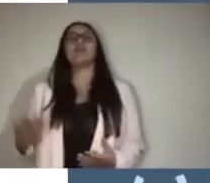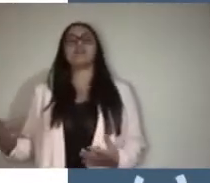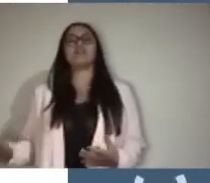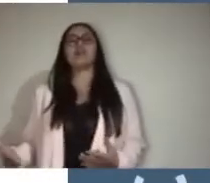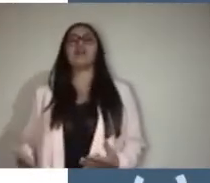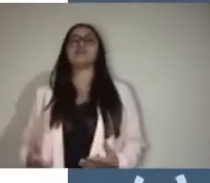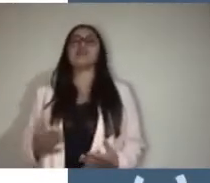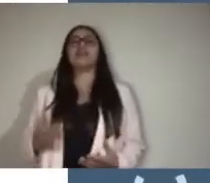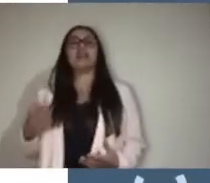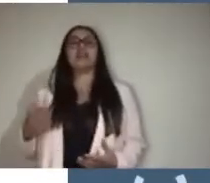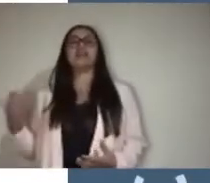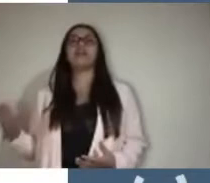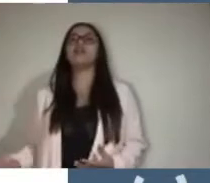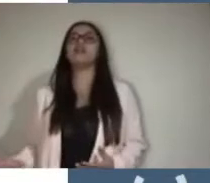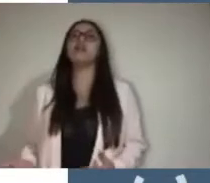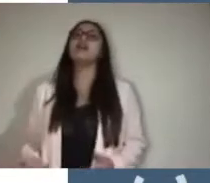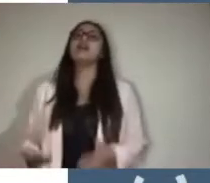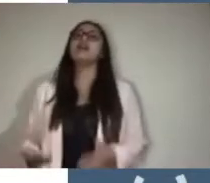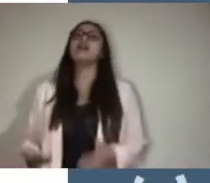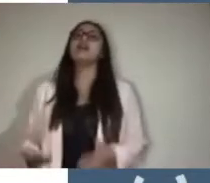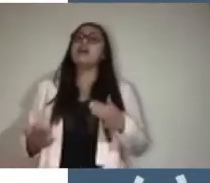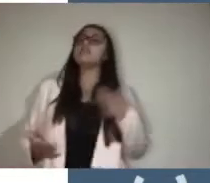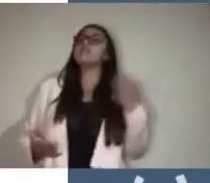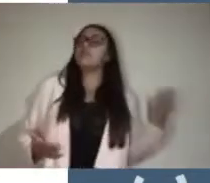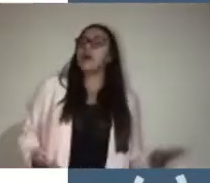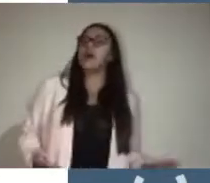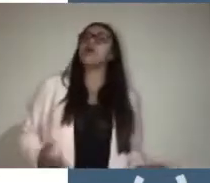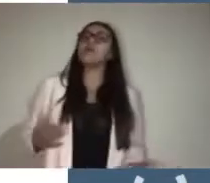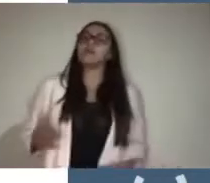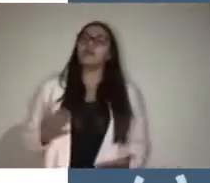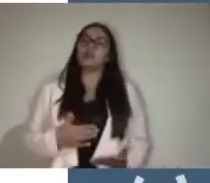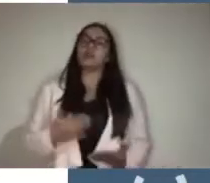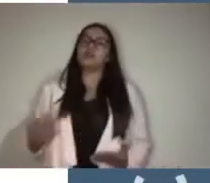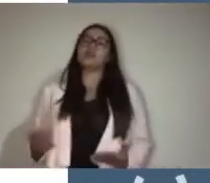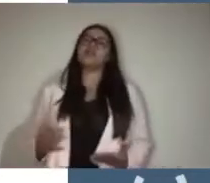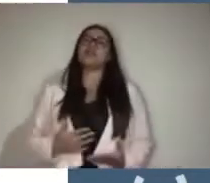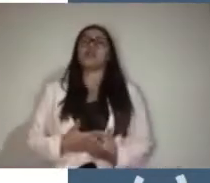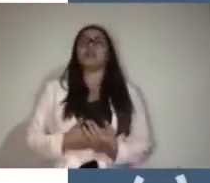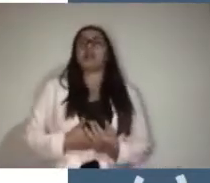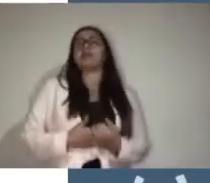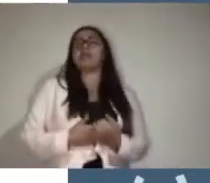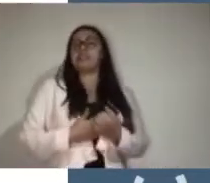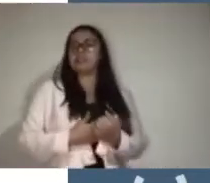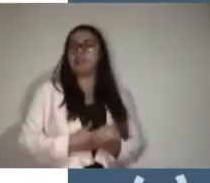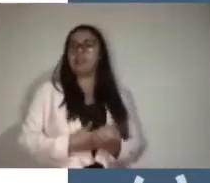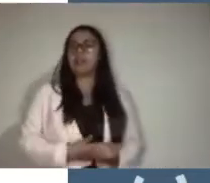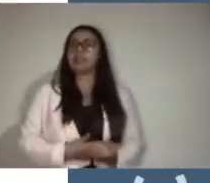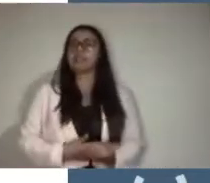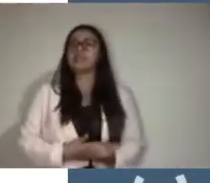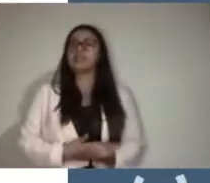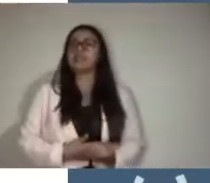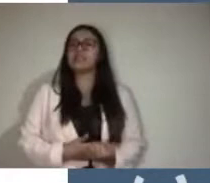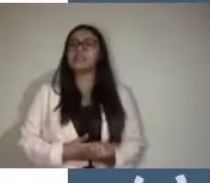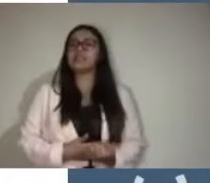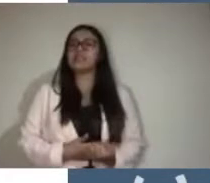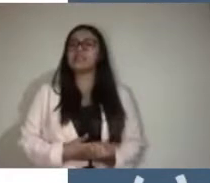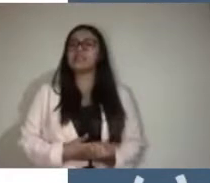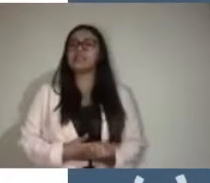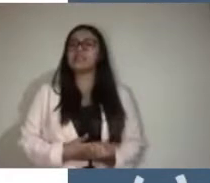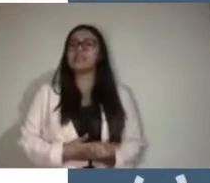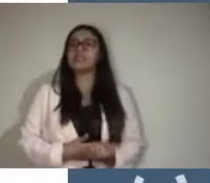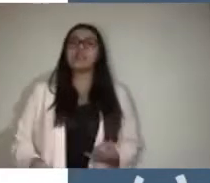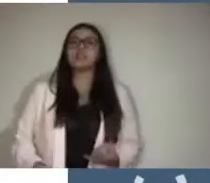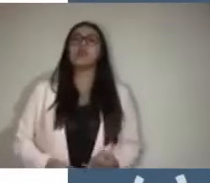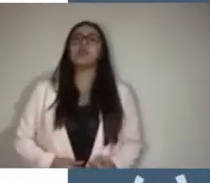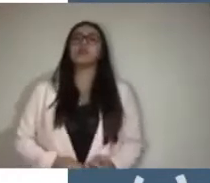colon diagnosticados en Irlanda del Norte es muy baja a comparación de otros países socioeconómicamente similares. Está